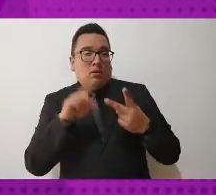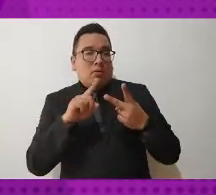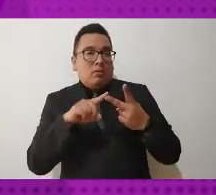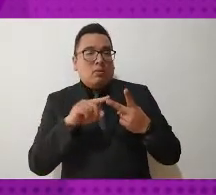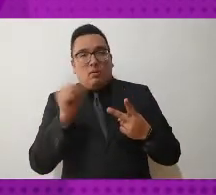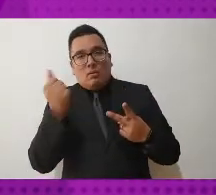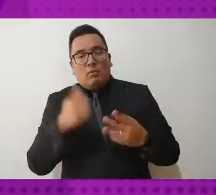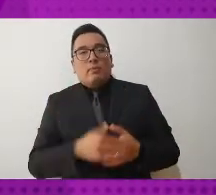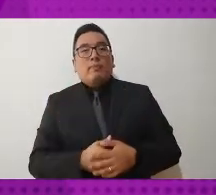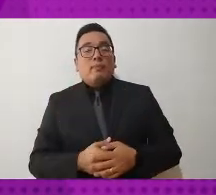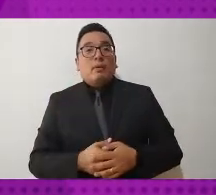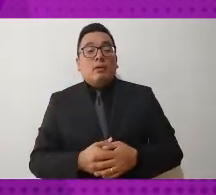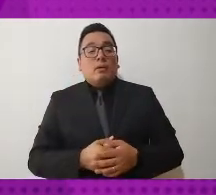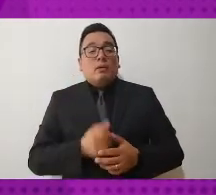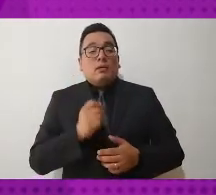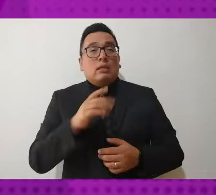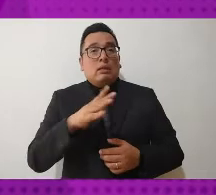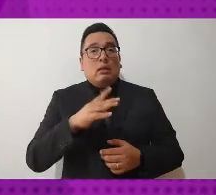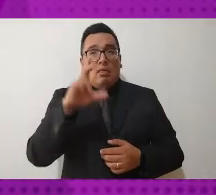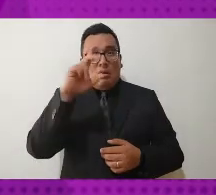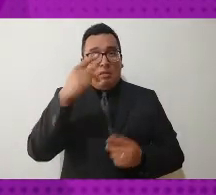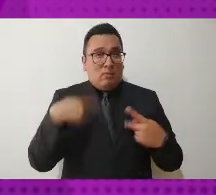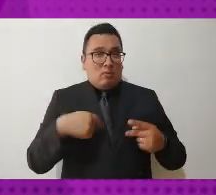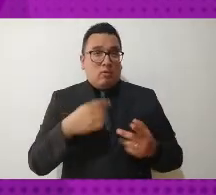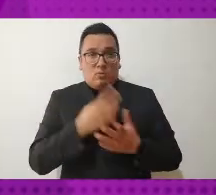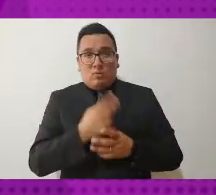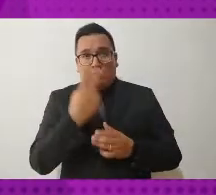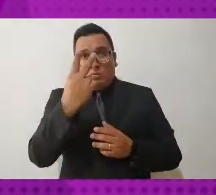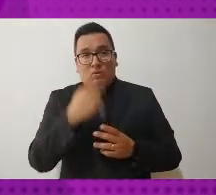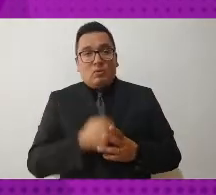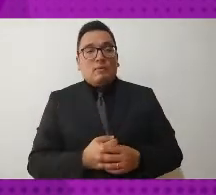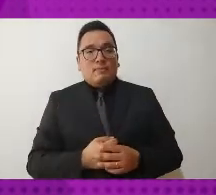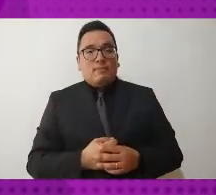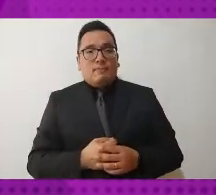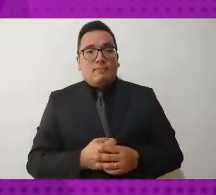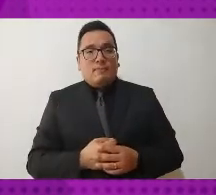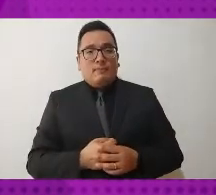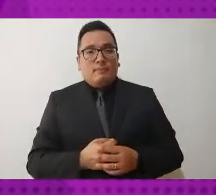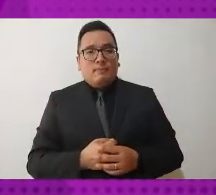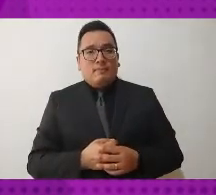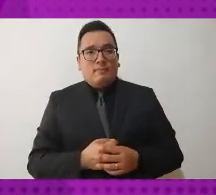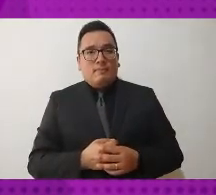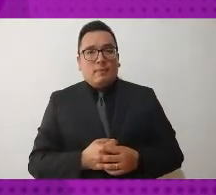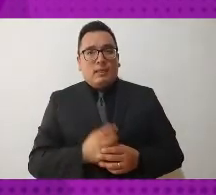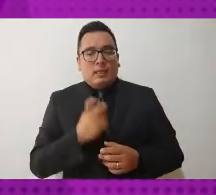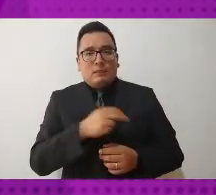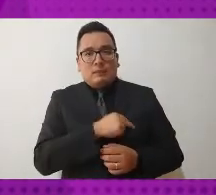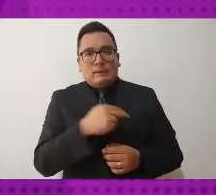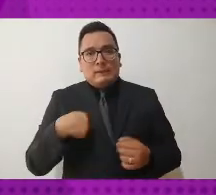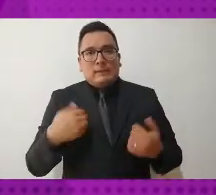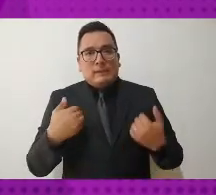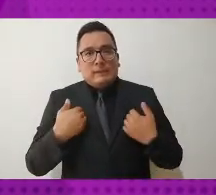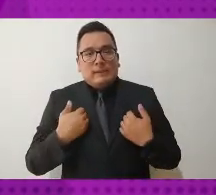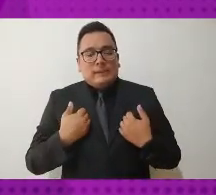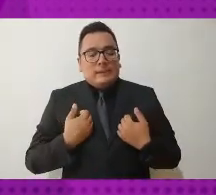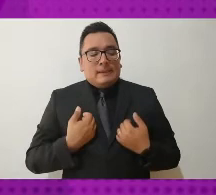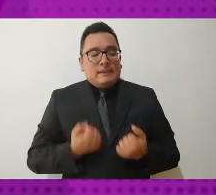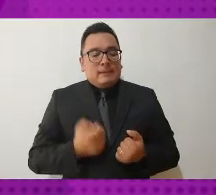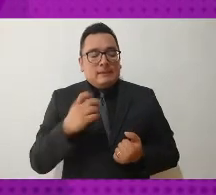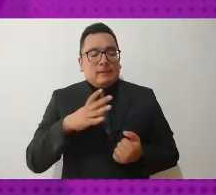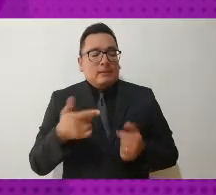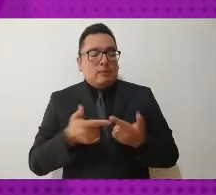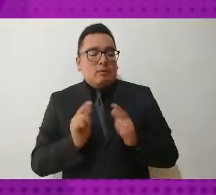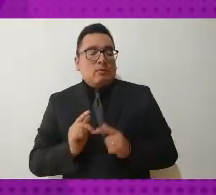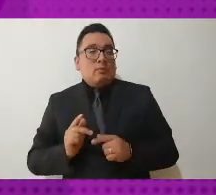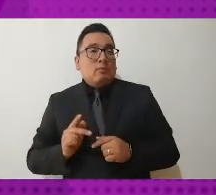otro en otro puesto Es decir de esas 30 solamente dos personas y pues realmente pues te das cuenta de la simulación que hubo por parte de